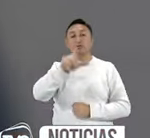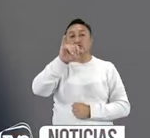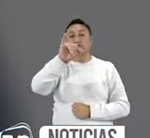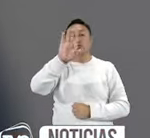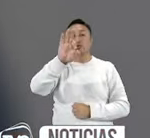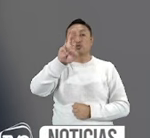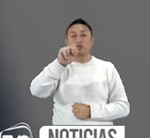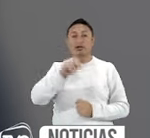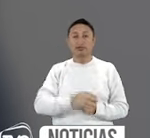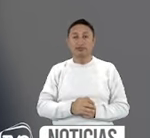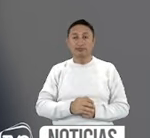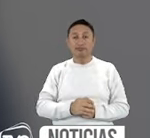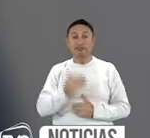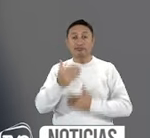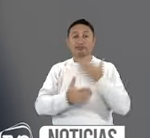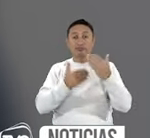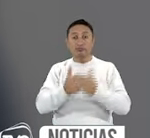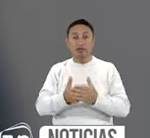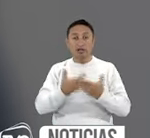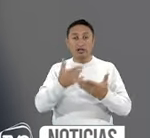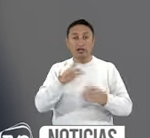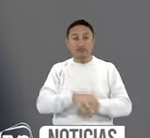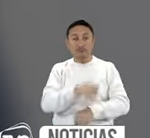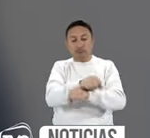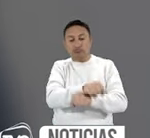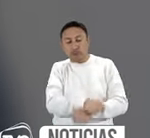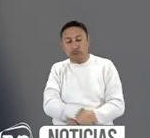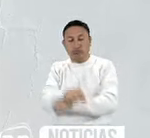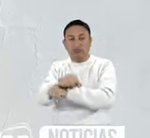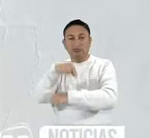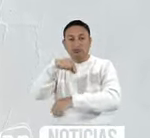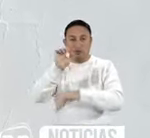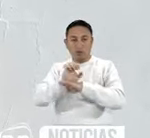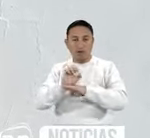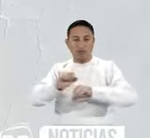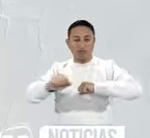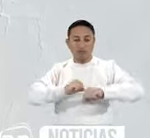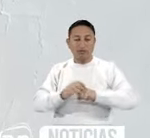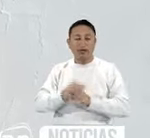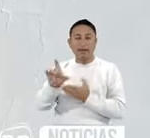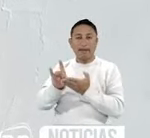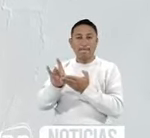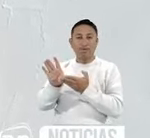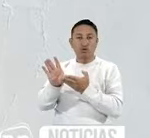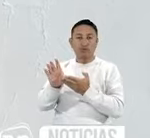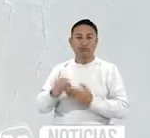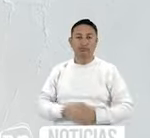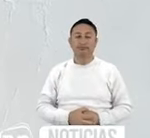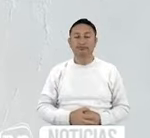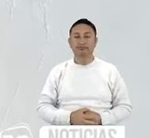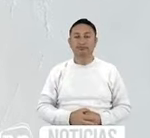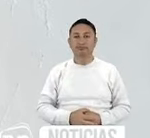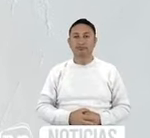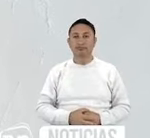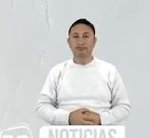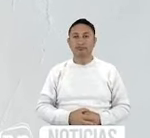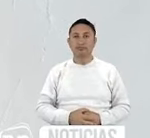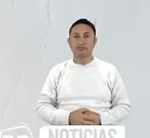días volverá a Europa. En Ecuador se iniciaron los trámites para su extradición. En Quito informó Iván Casamen.